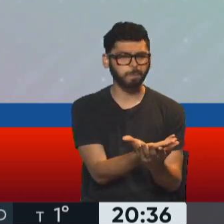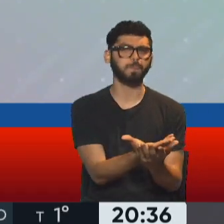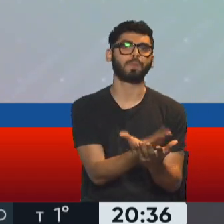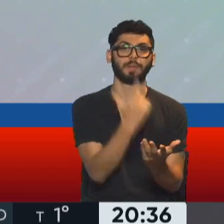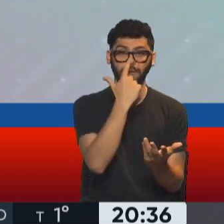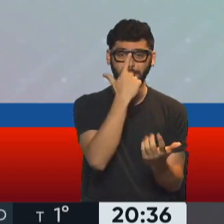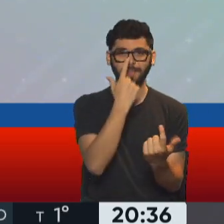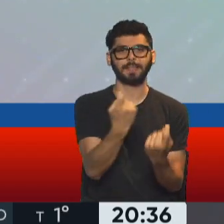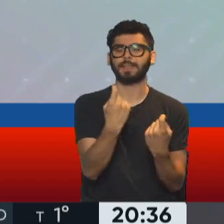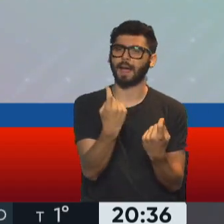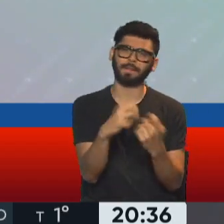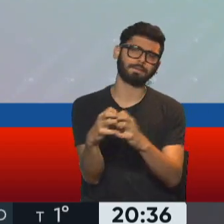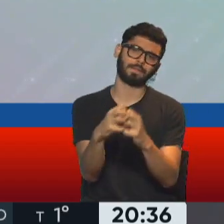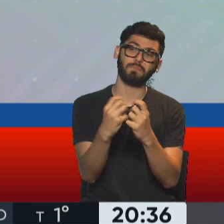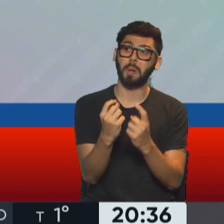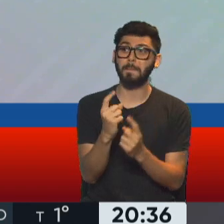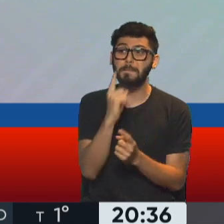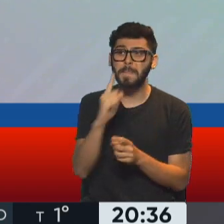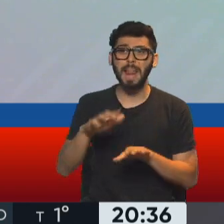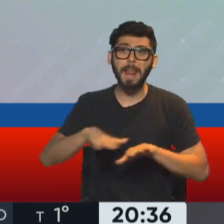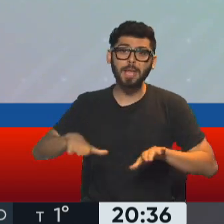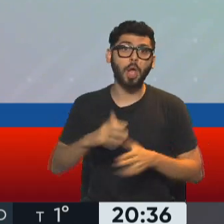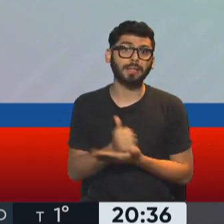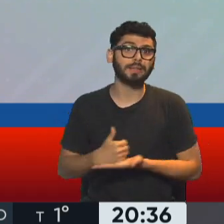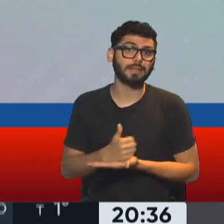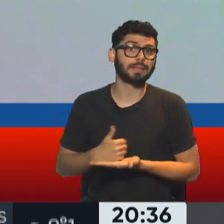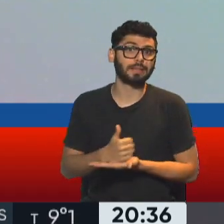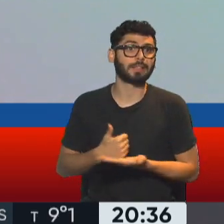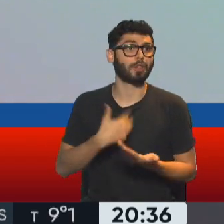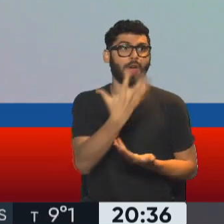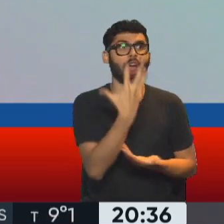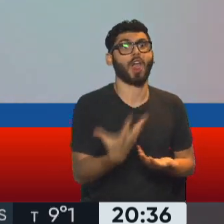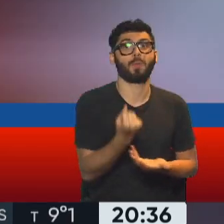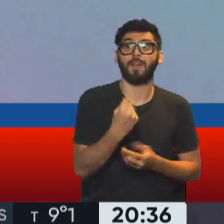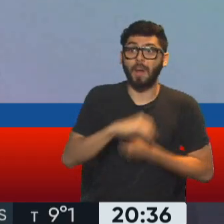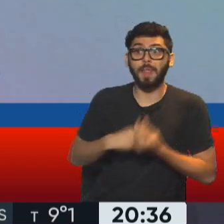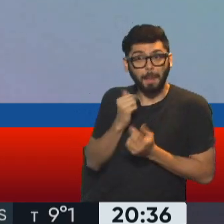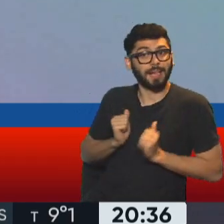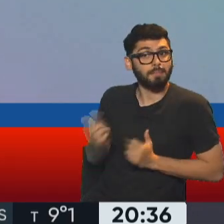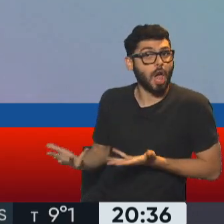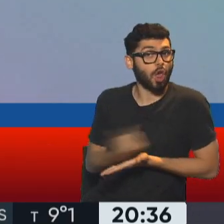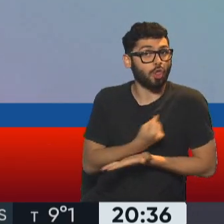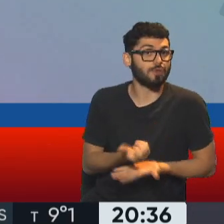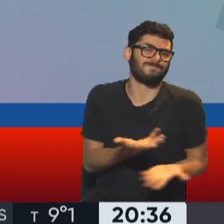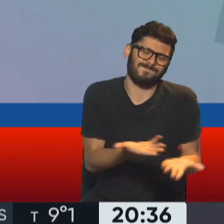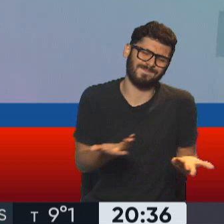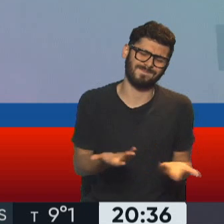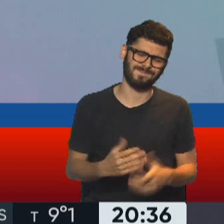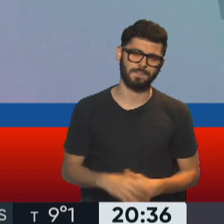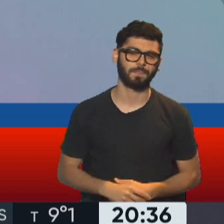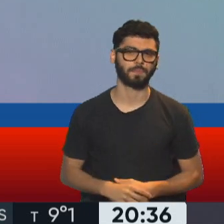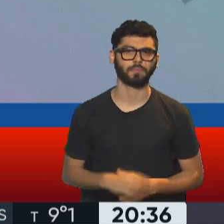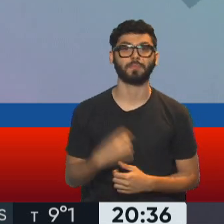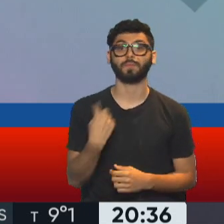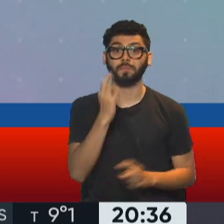requiere de un tratamiento porque hay miles de niños esperando una familia, miles de familias esperando un niño. Estamos viendo con mucha preocupación